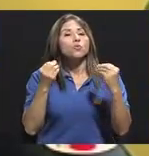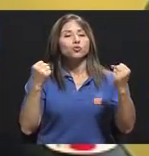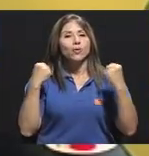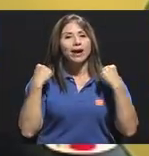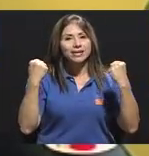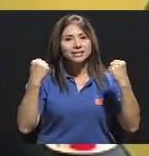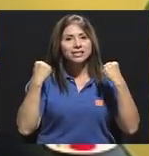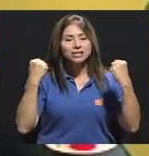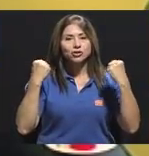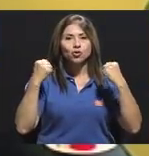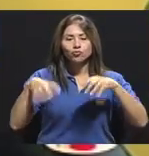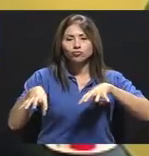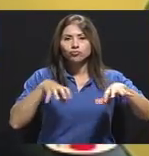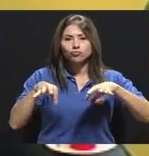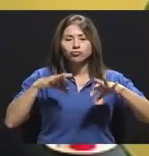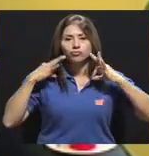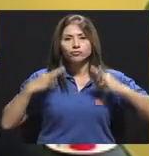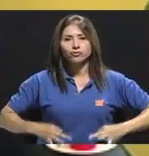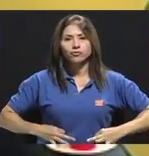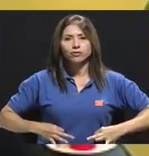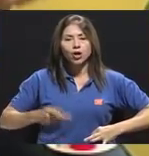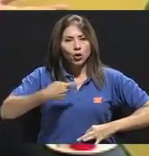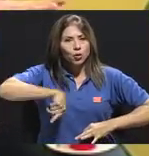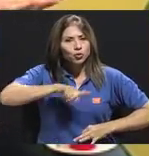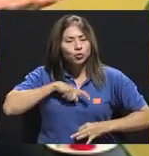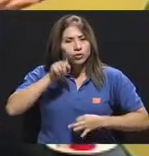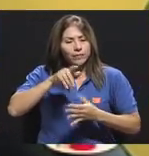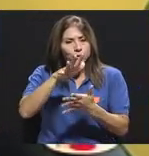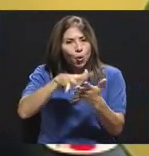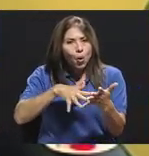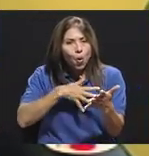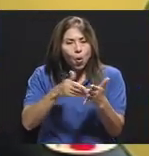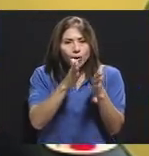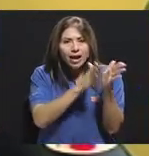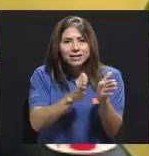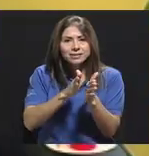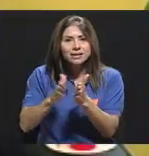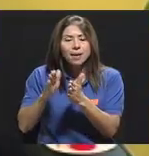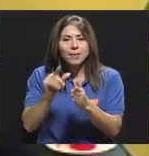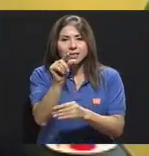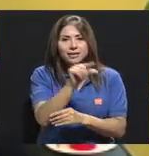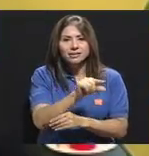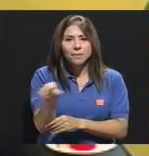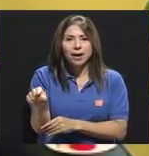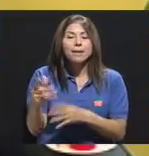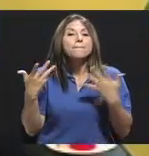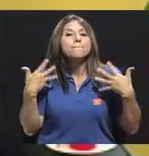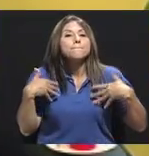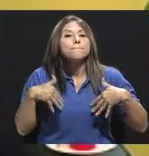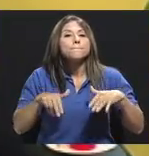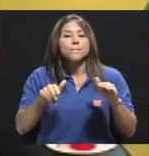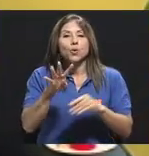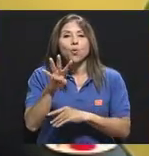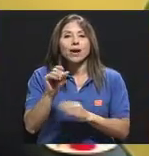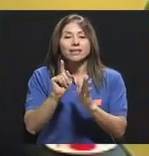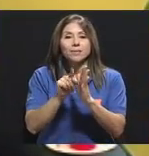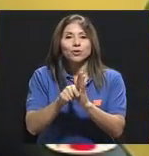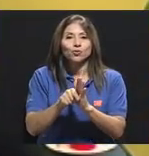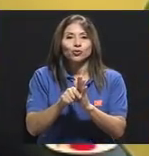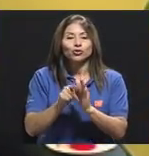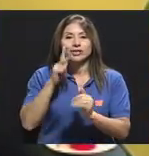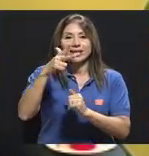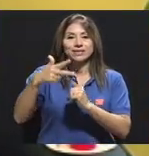verdad tomarnos a la a la tarea de organizar en mi plan de la semana unos 40 minutos mínimo tres veces por semana salir a